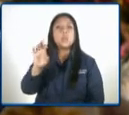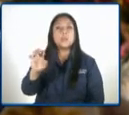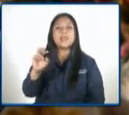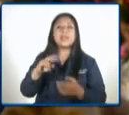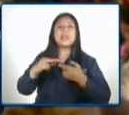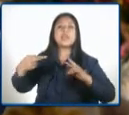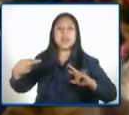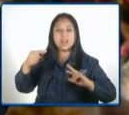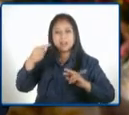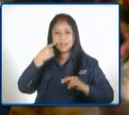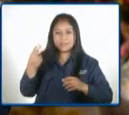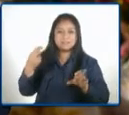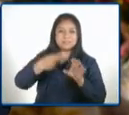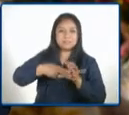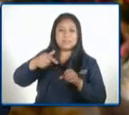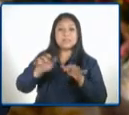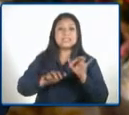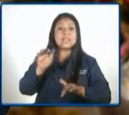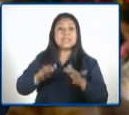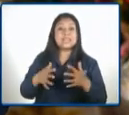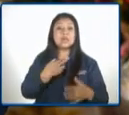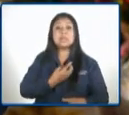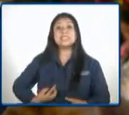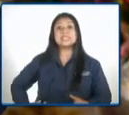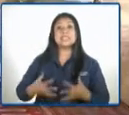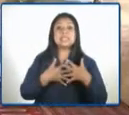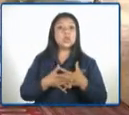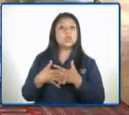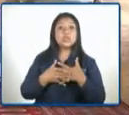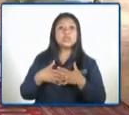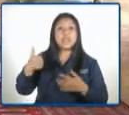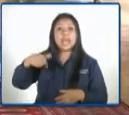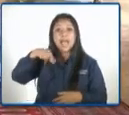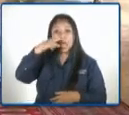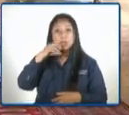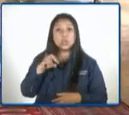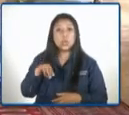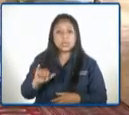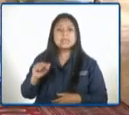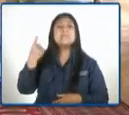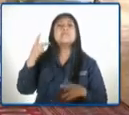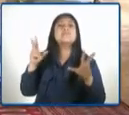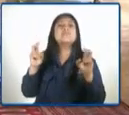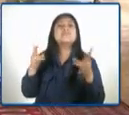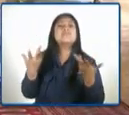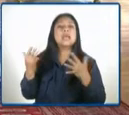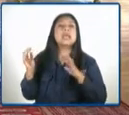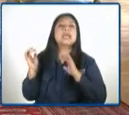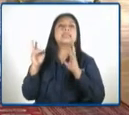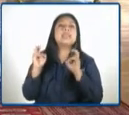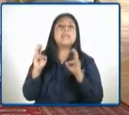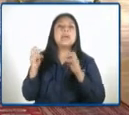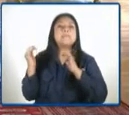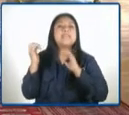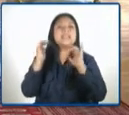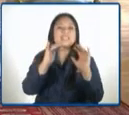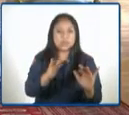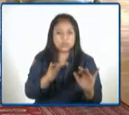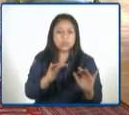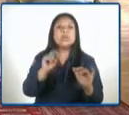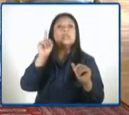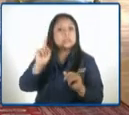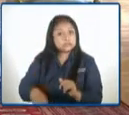presente el secretario de Estado de los Estados Unidos, Anthony Blinken, para hablar de los temas migratorios. Se requiere una discusión